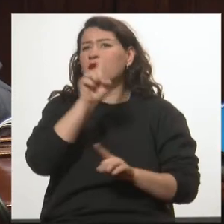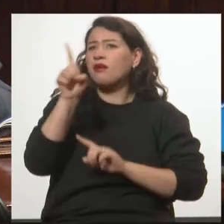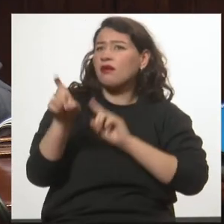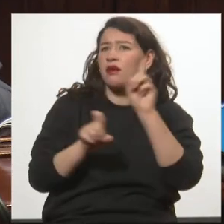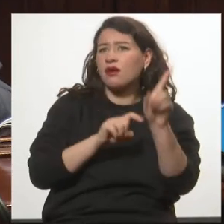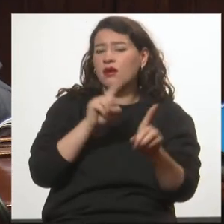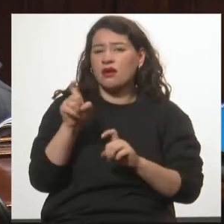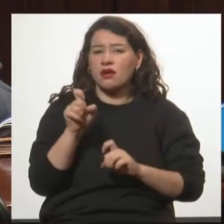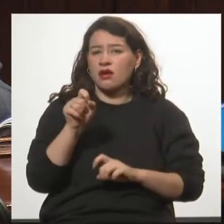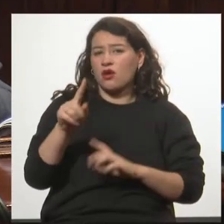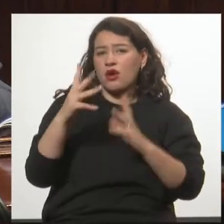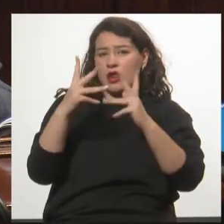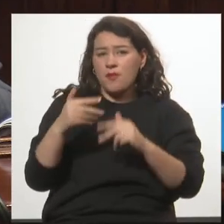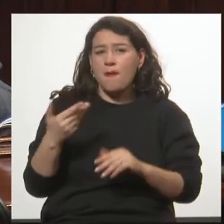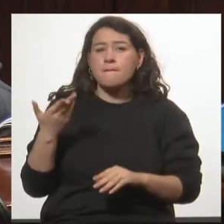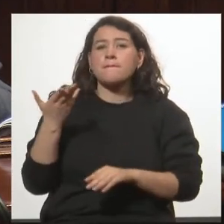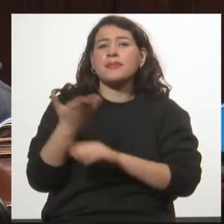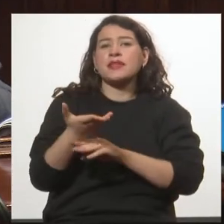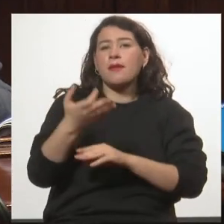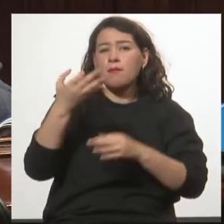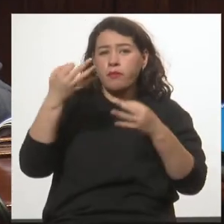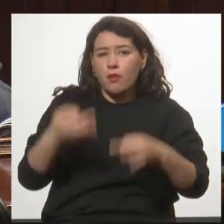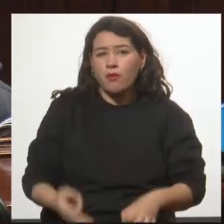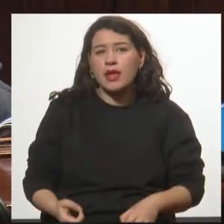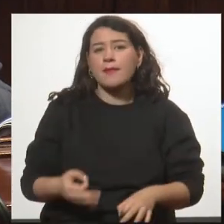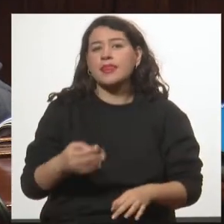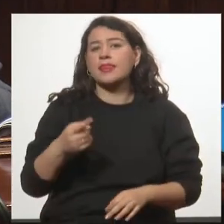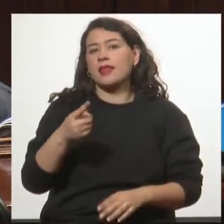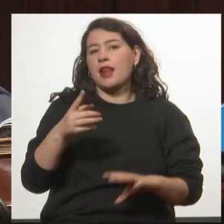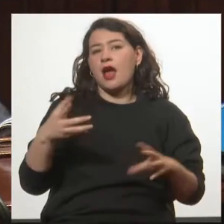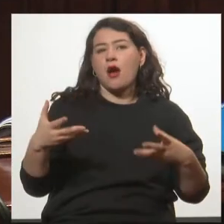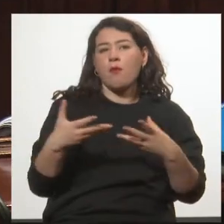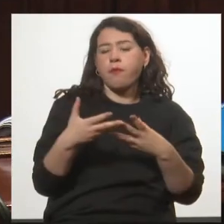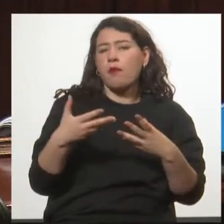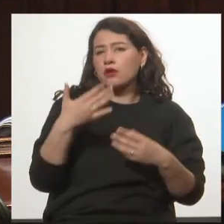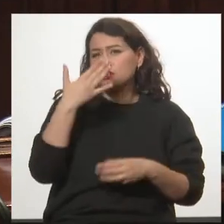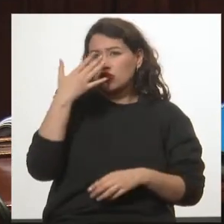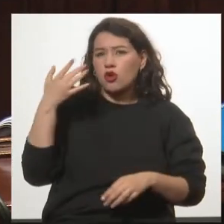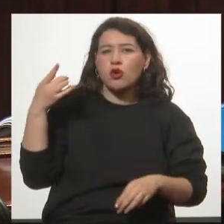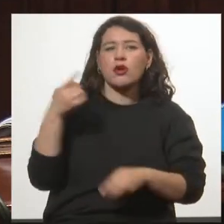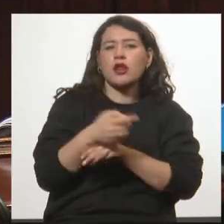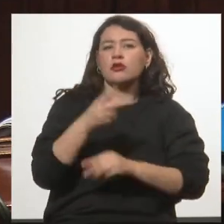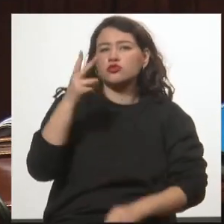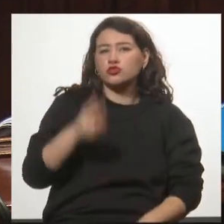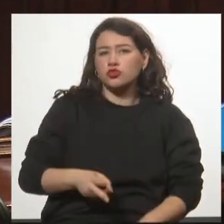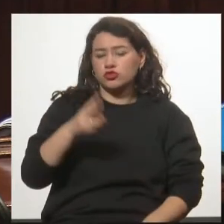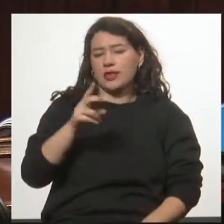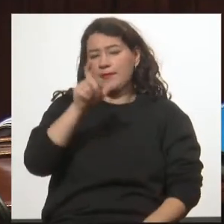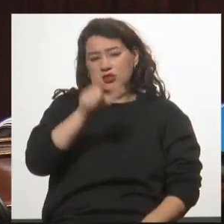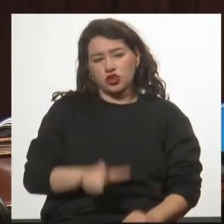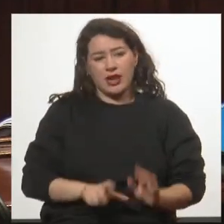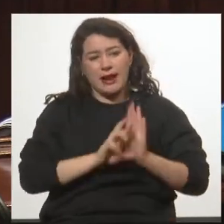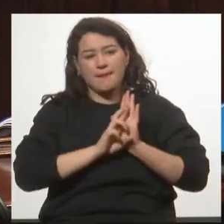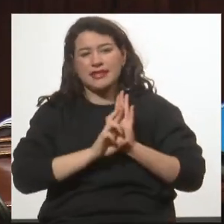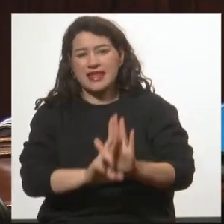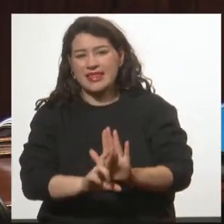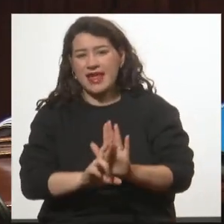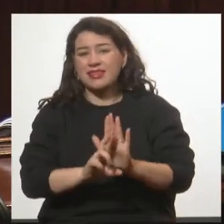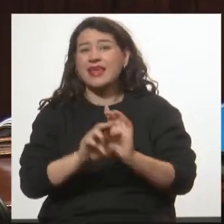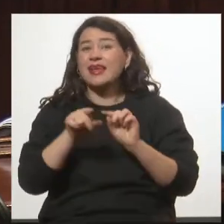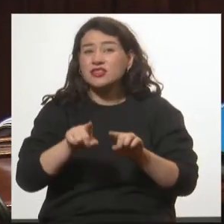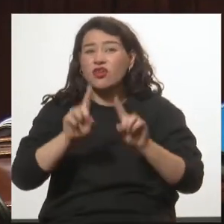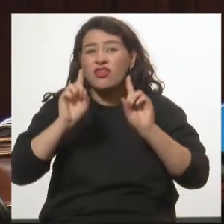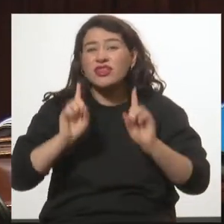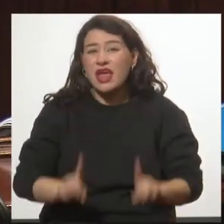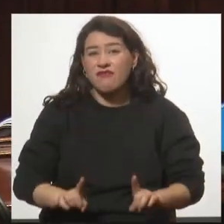organismo y se exigiera públicamente por parte de la oposición la renuncia de su representante en el organismo cosa que debió